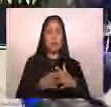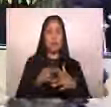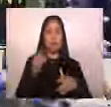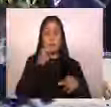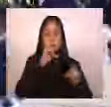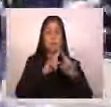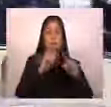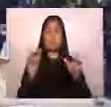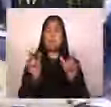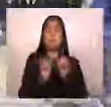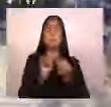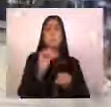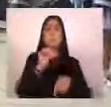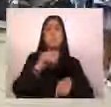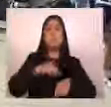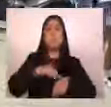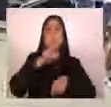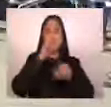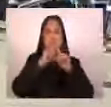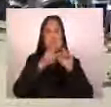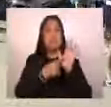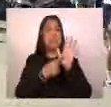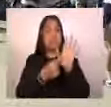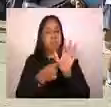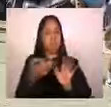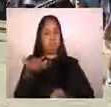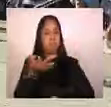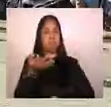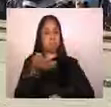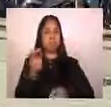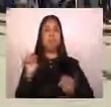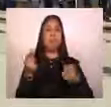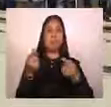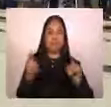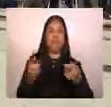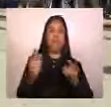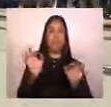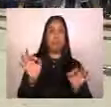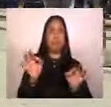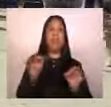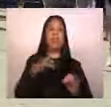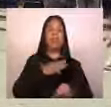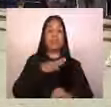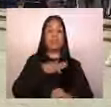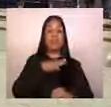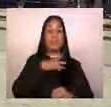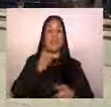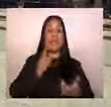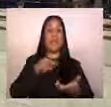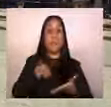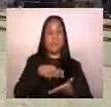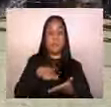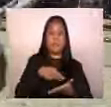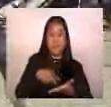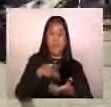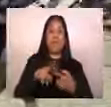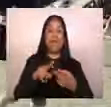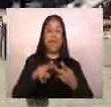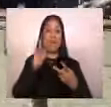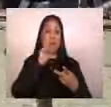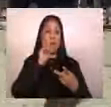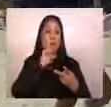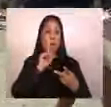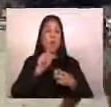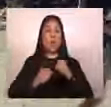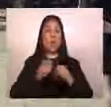pesar de su poco tiempo han demostrado gran calidad musical. Cuentan con batonistas y